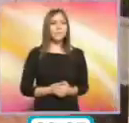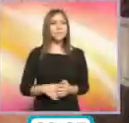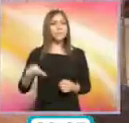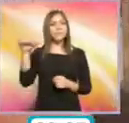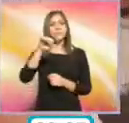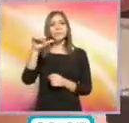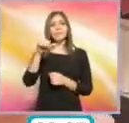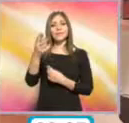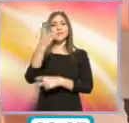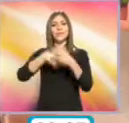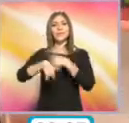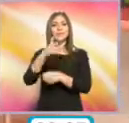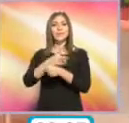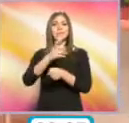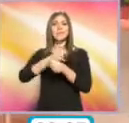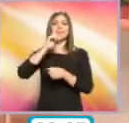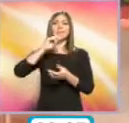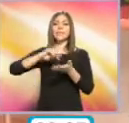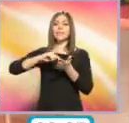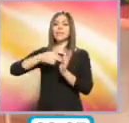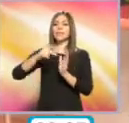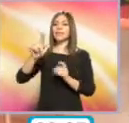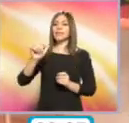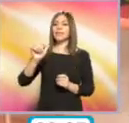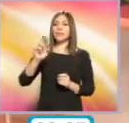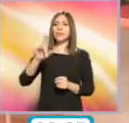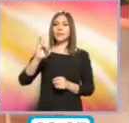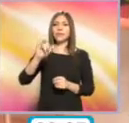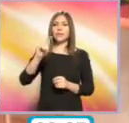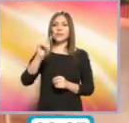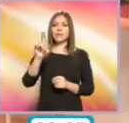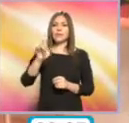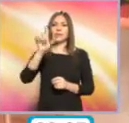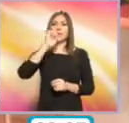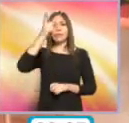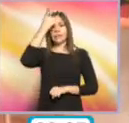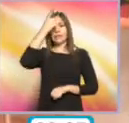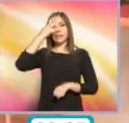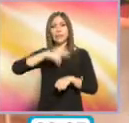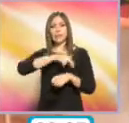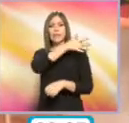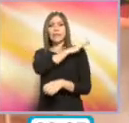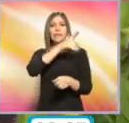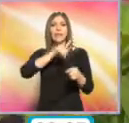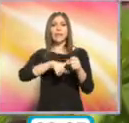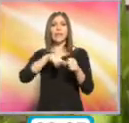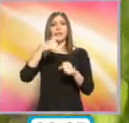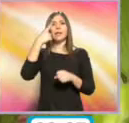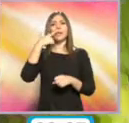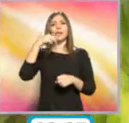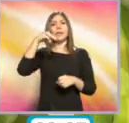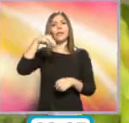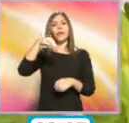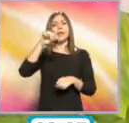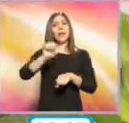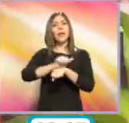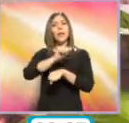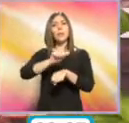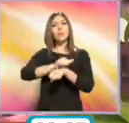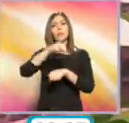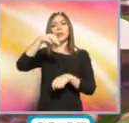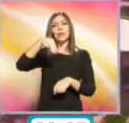día de hoy tenemos como invitada a la arquitecta Laura Itzel Castillo Juárez, quien es directora general del Sistema de Movilidad 1, antes